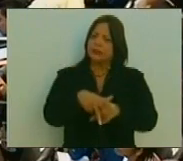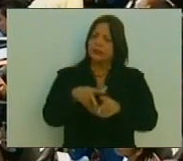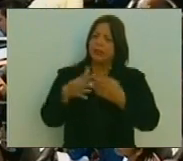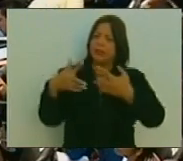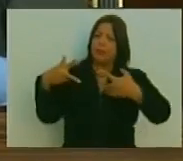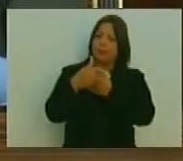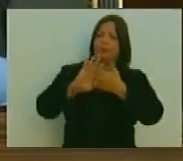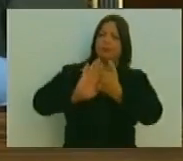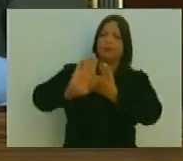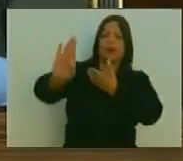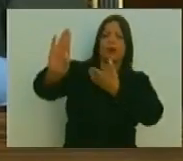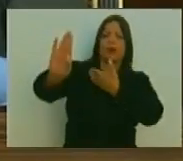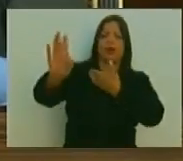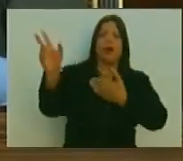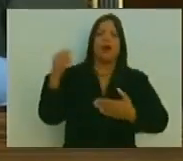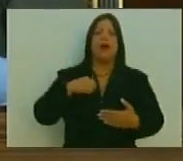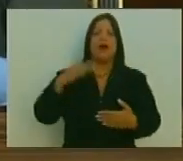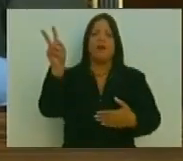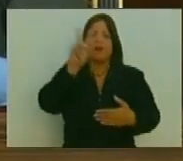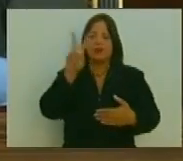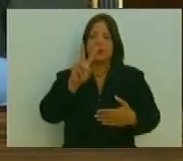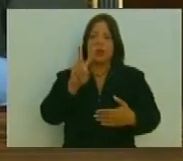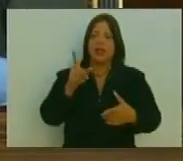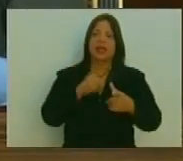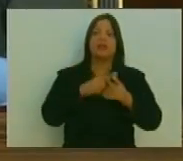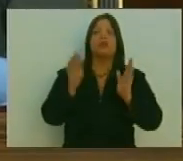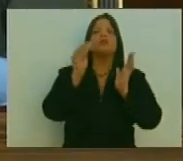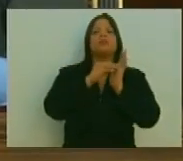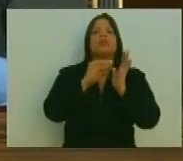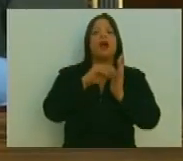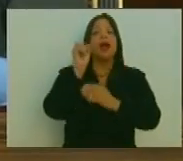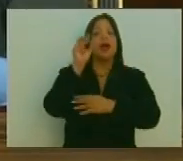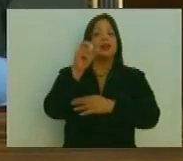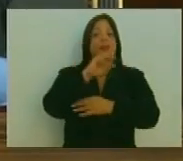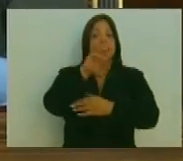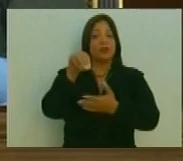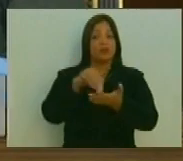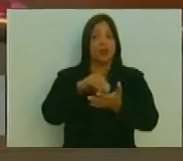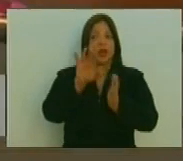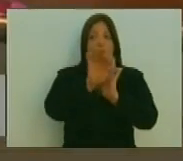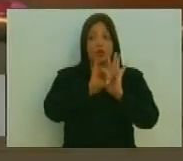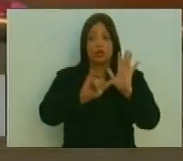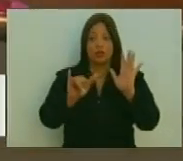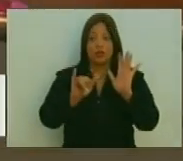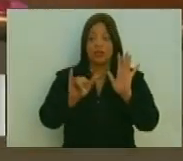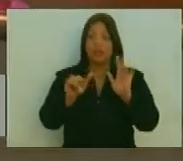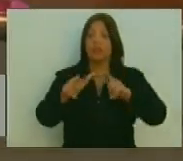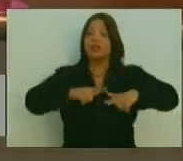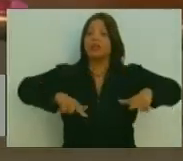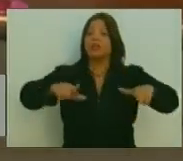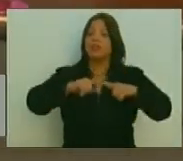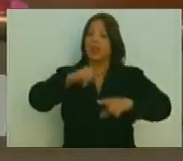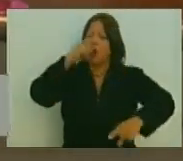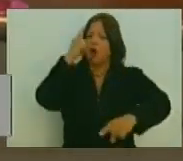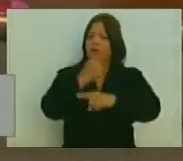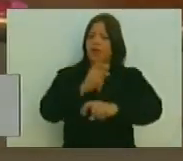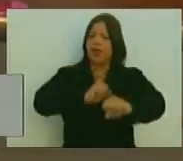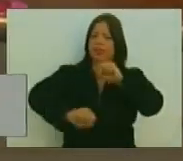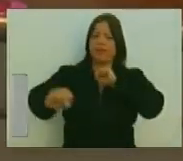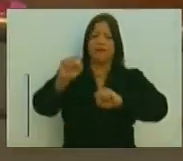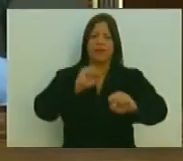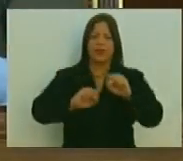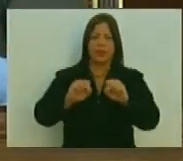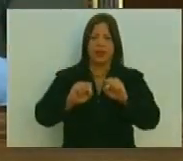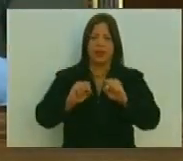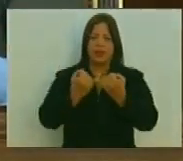contra Venezuela. Considerando que la Asamblea Nacional Constituyente se encuentra en la obligación de defender